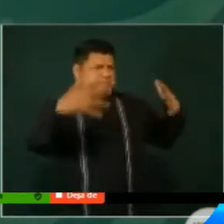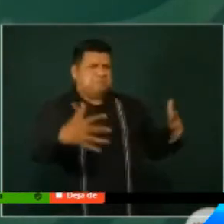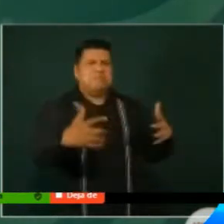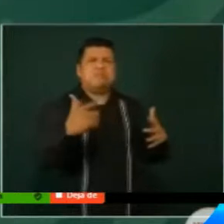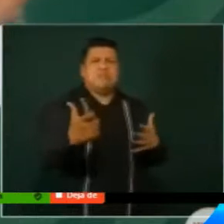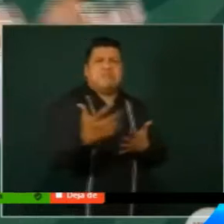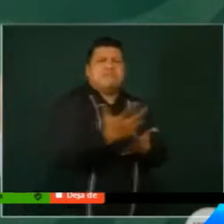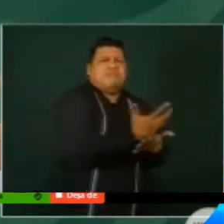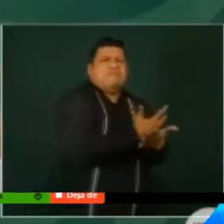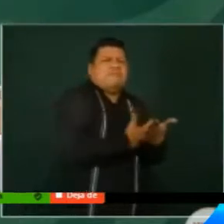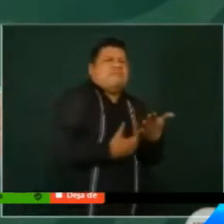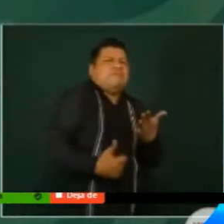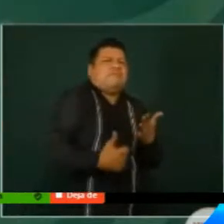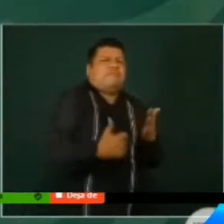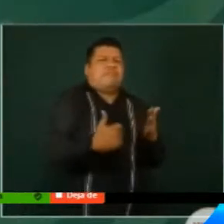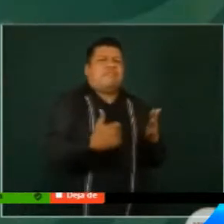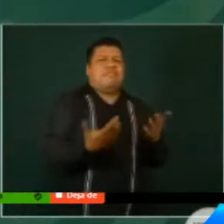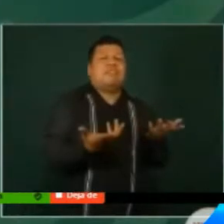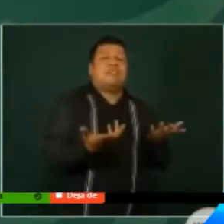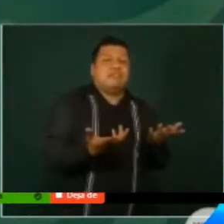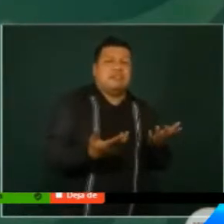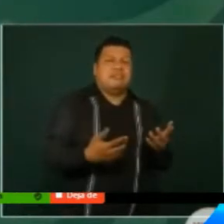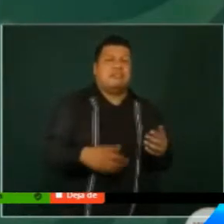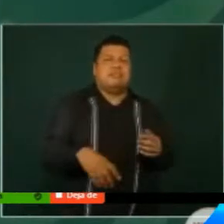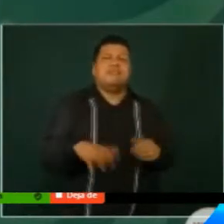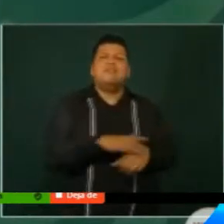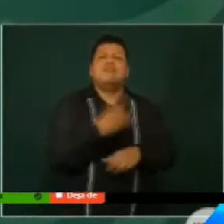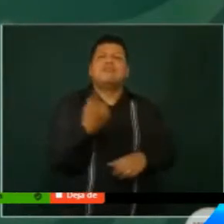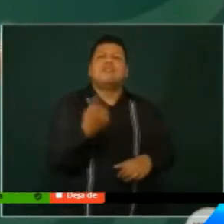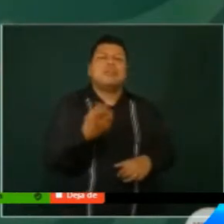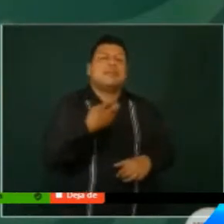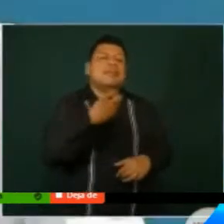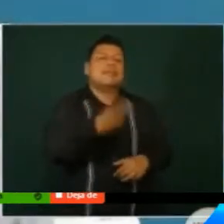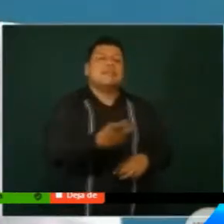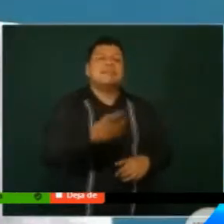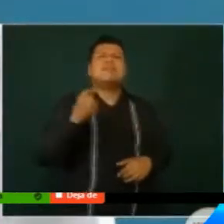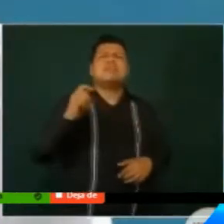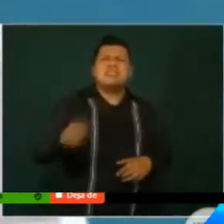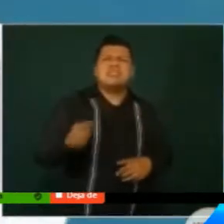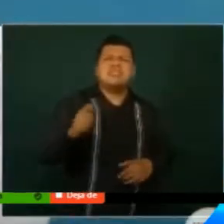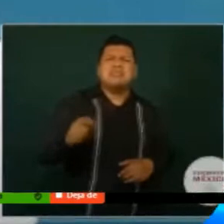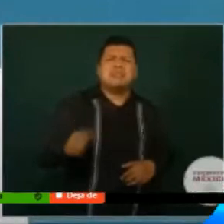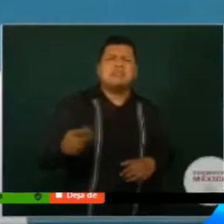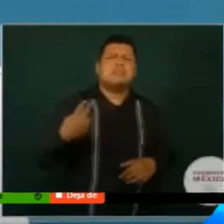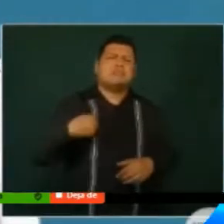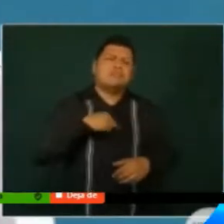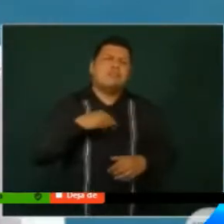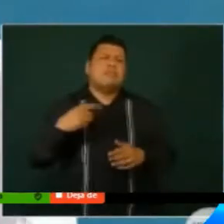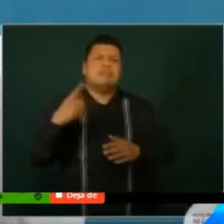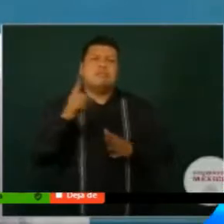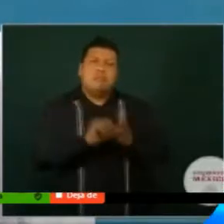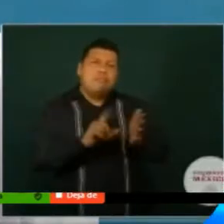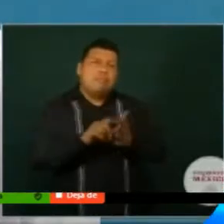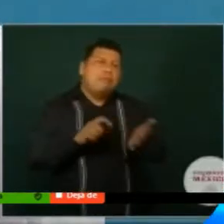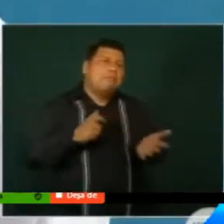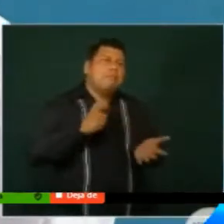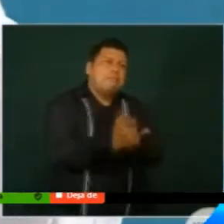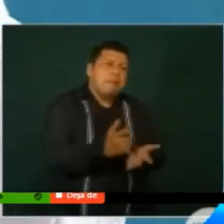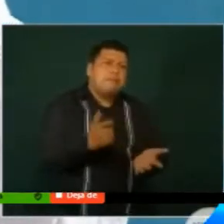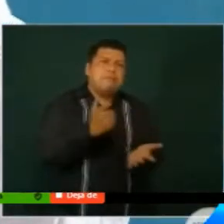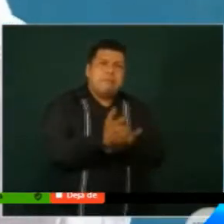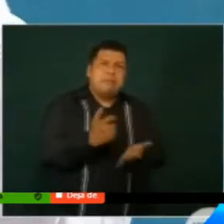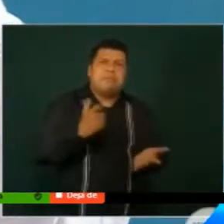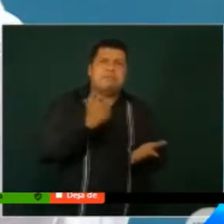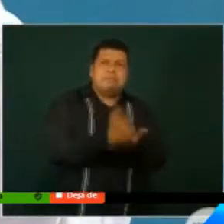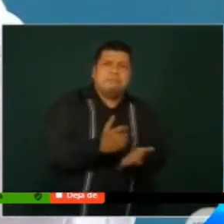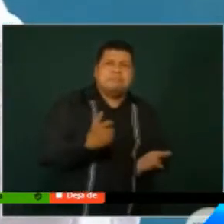el subsidio, porque todo eso significa entregar presupuesto público, que